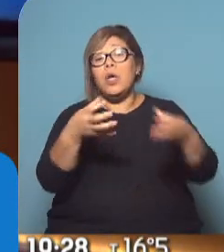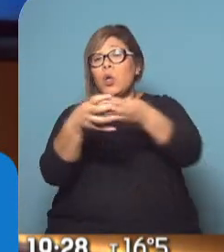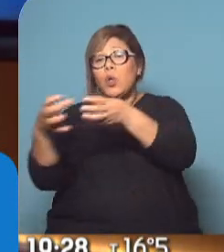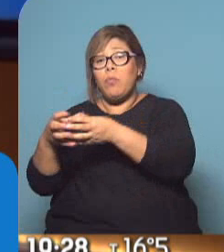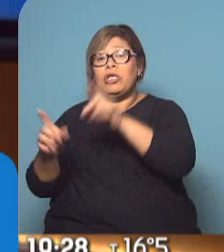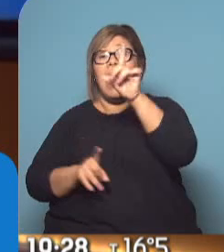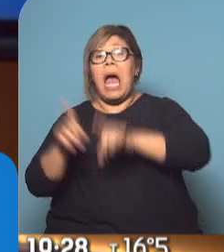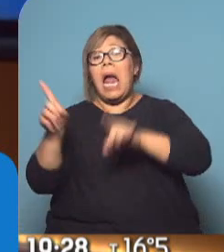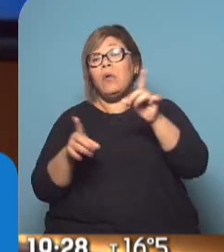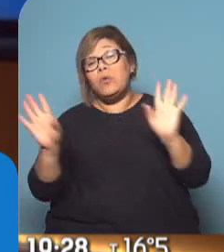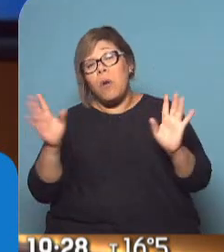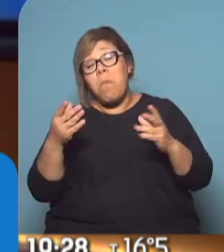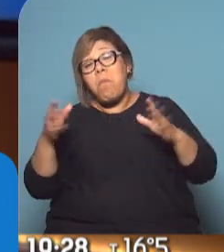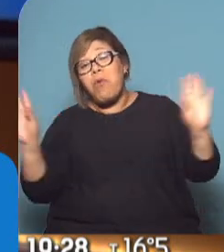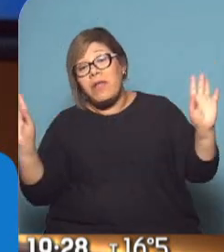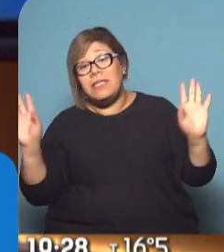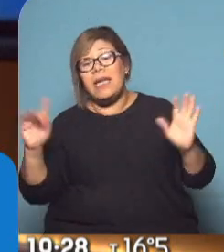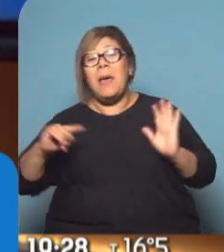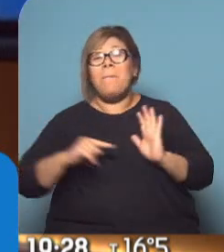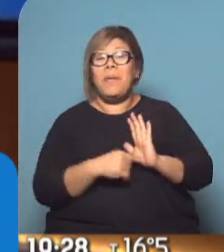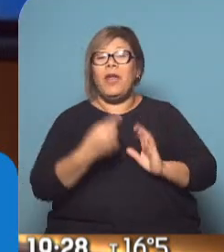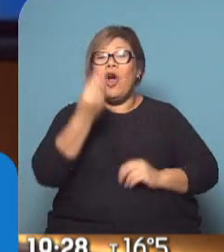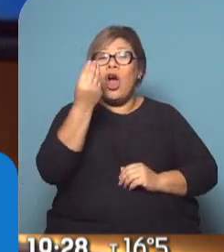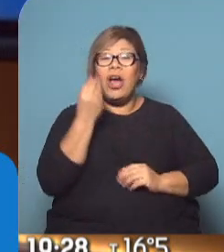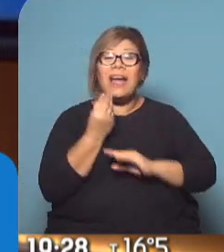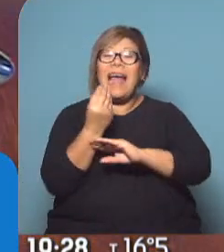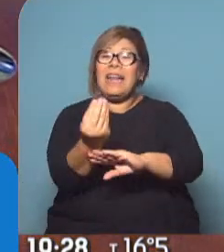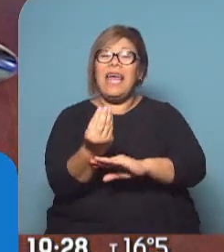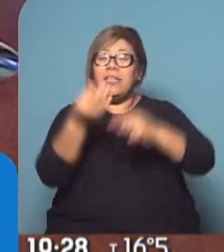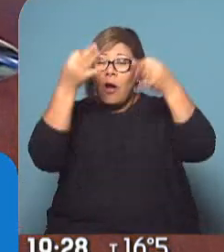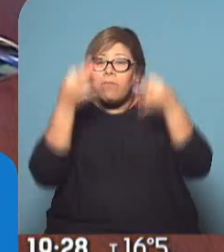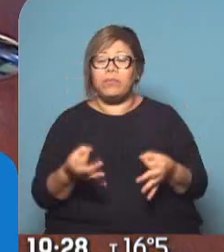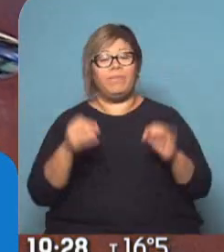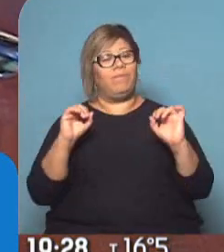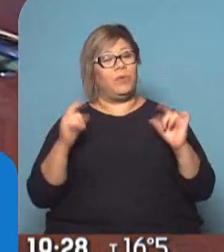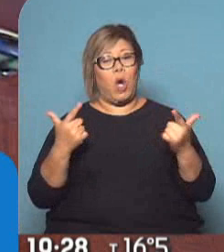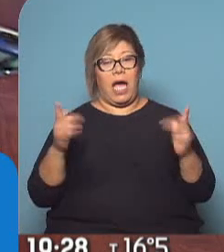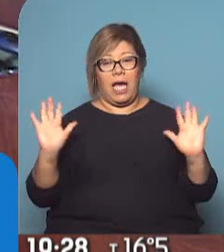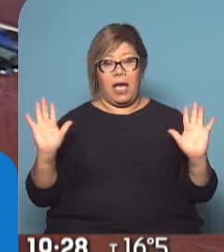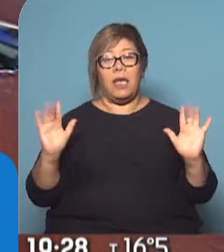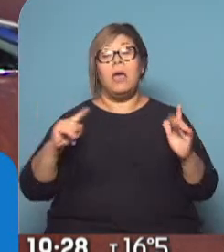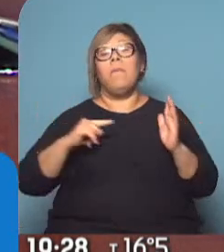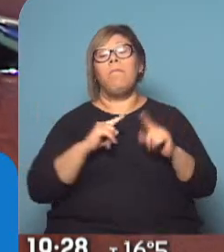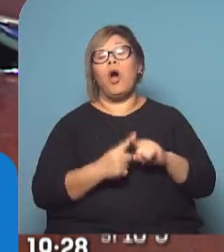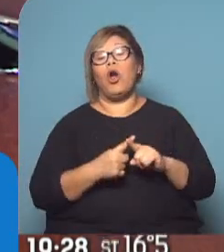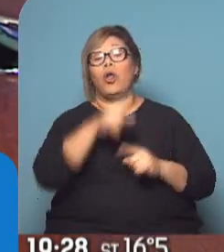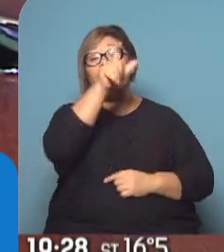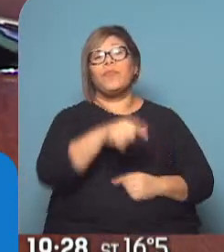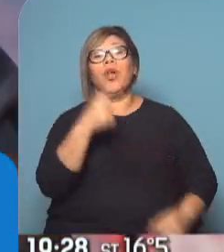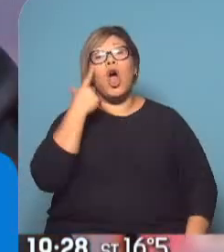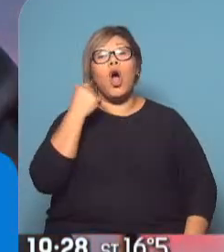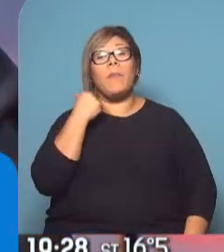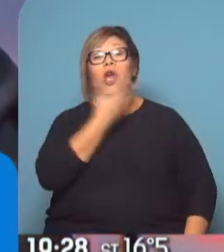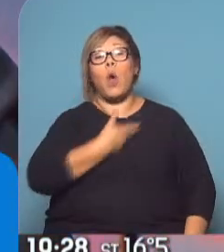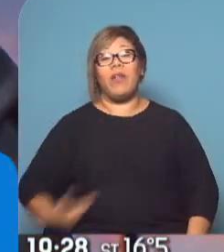no me dan como candidatos pero todavía no hay un candidato que reemplace al actual gobernador que ha quedado inhabilitado por el fallo de la corte y